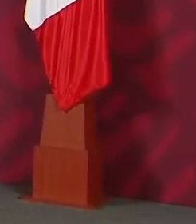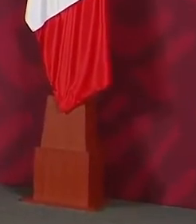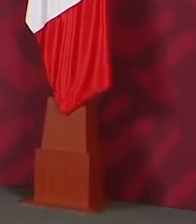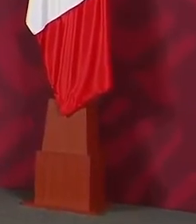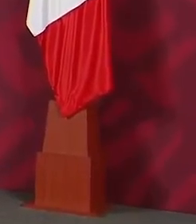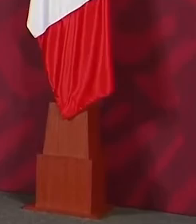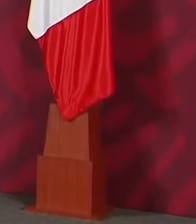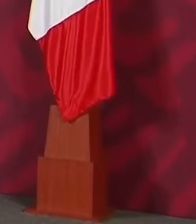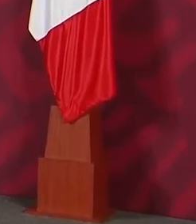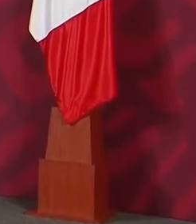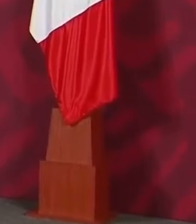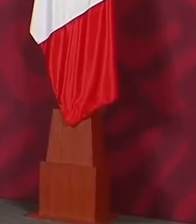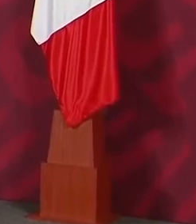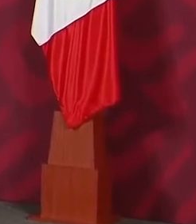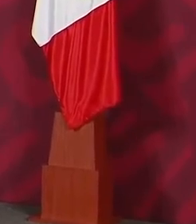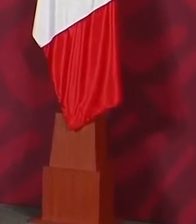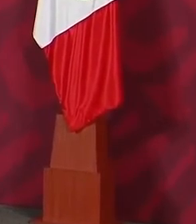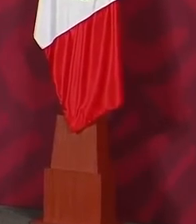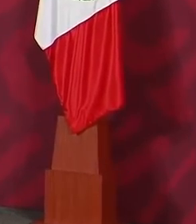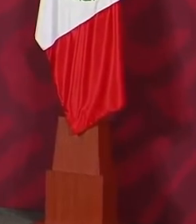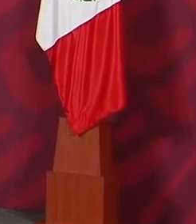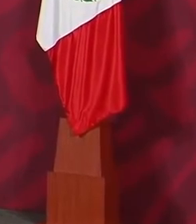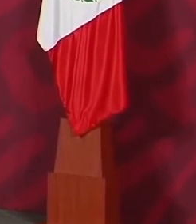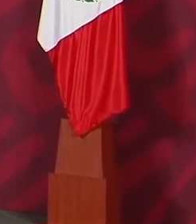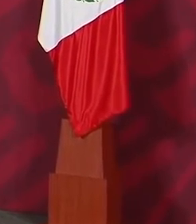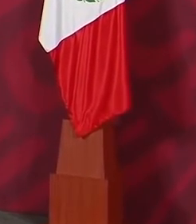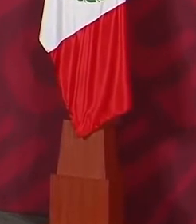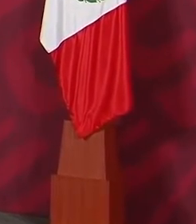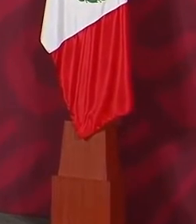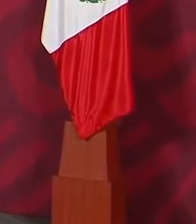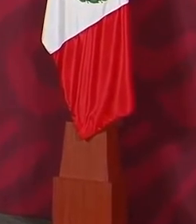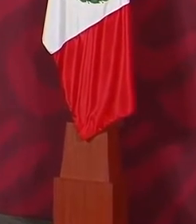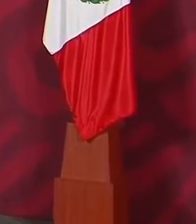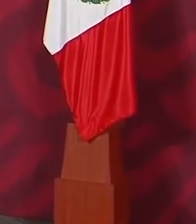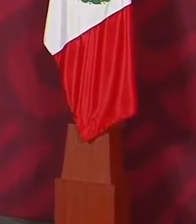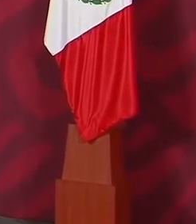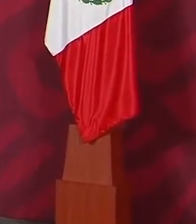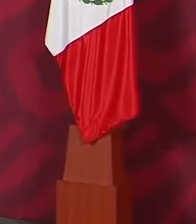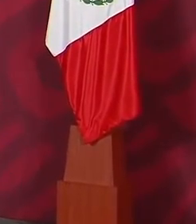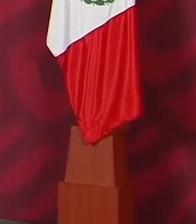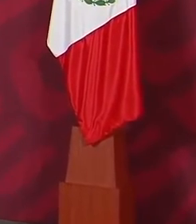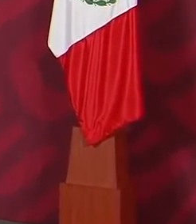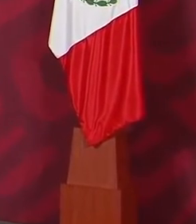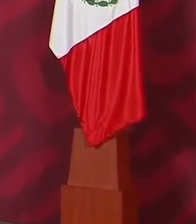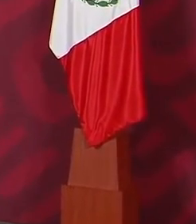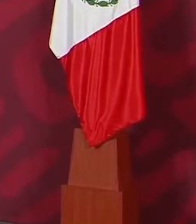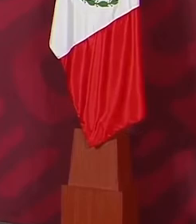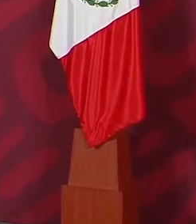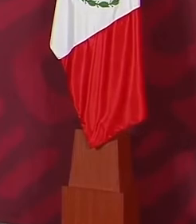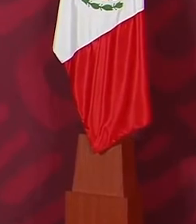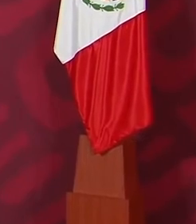El pensamiento reaccionario en México, o algo así.